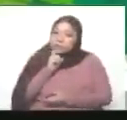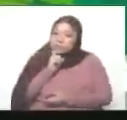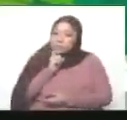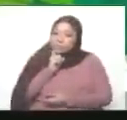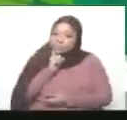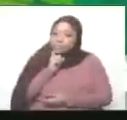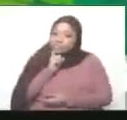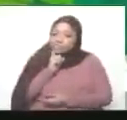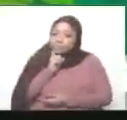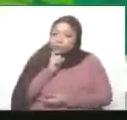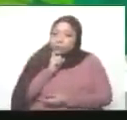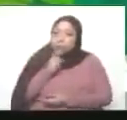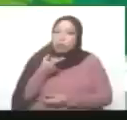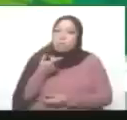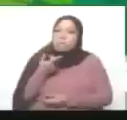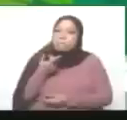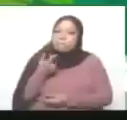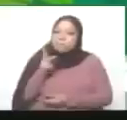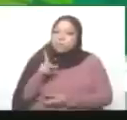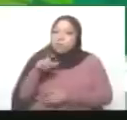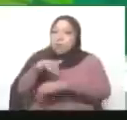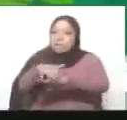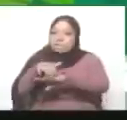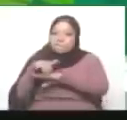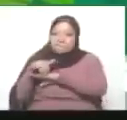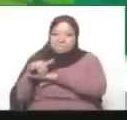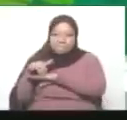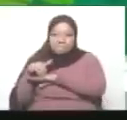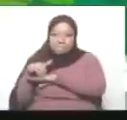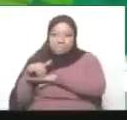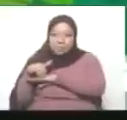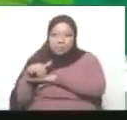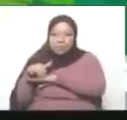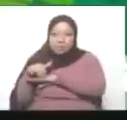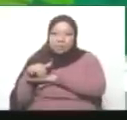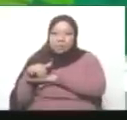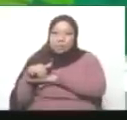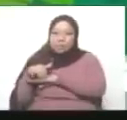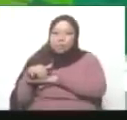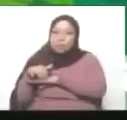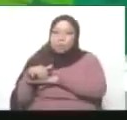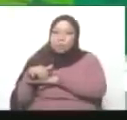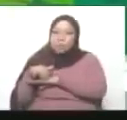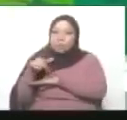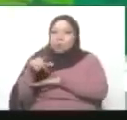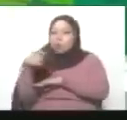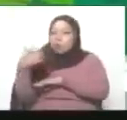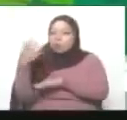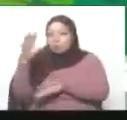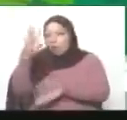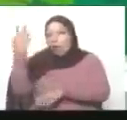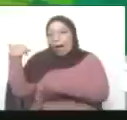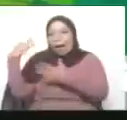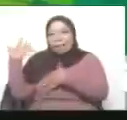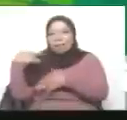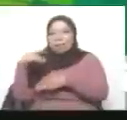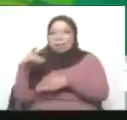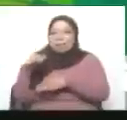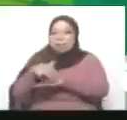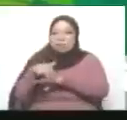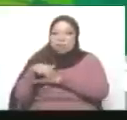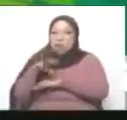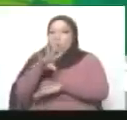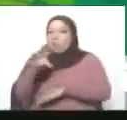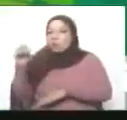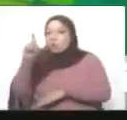con la Gran Bretaña que ya estaba en decline como gran Imperio que fue durante 400